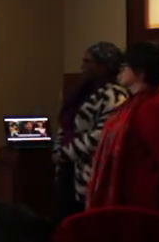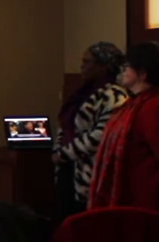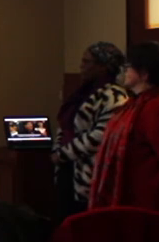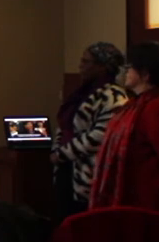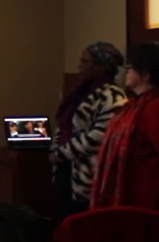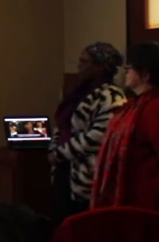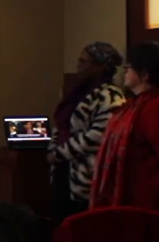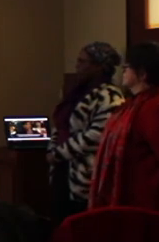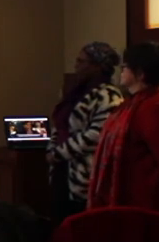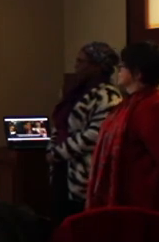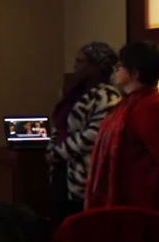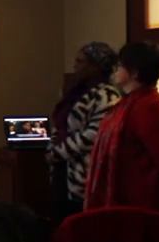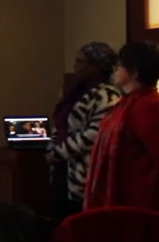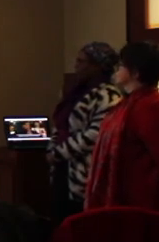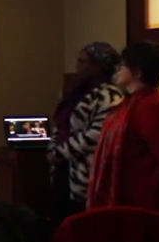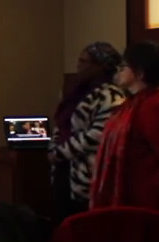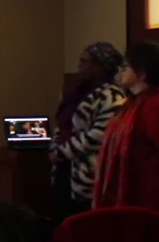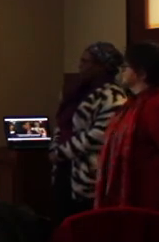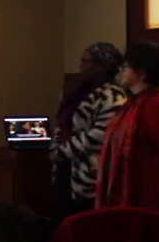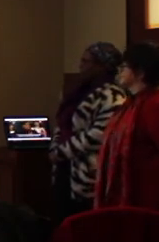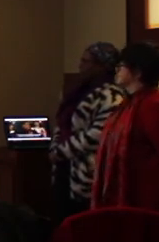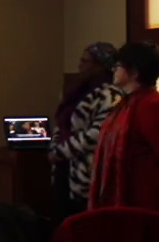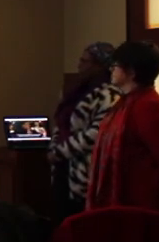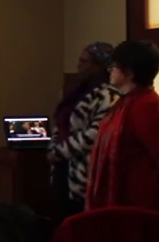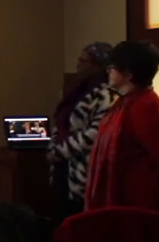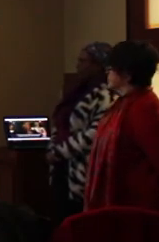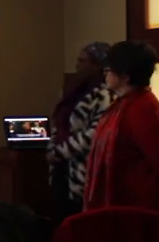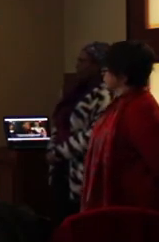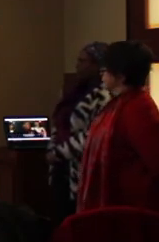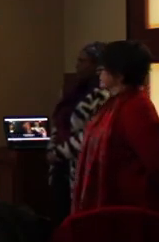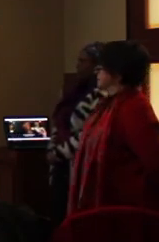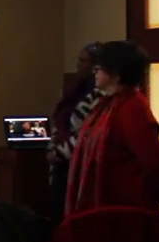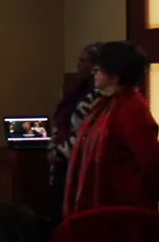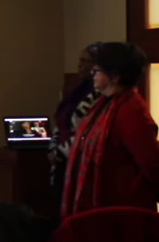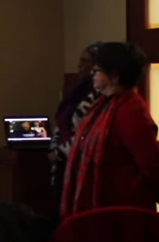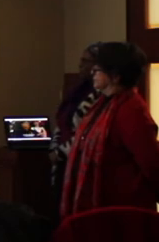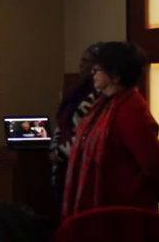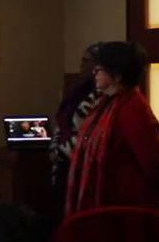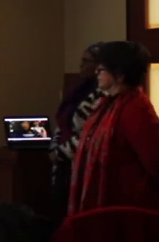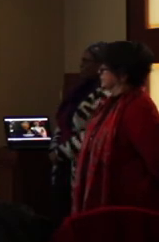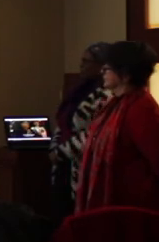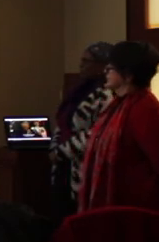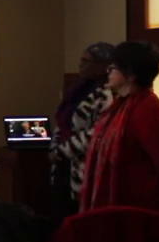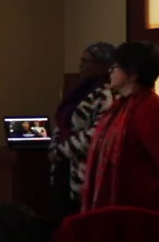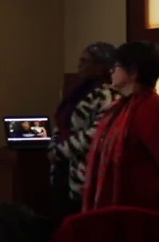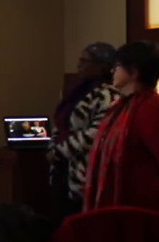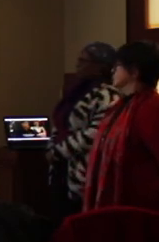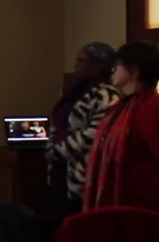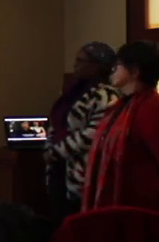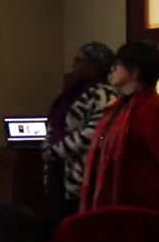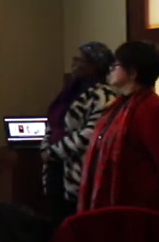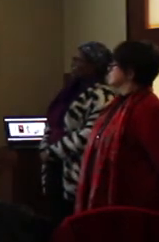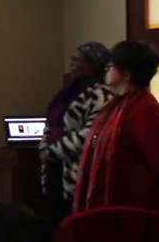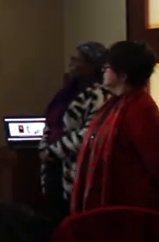palabra yorubá para denominar a las madrinas, a las llamadas madrinas de la santería cubana, o a las madres